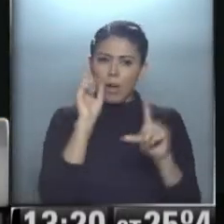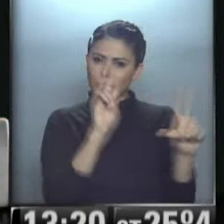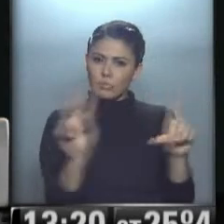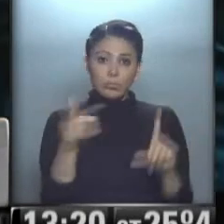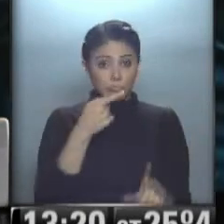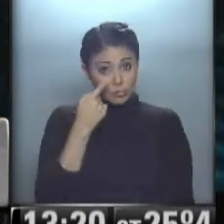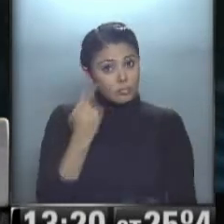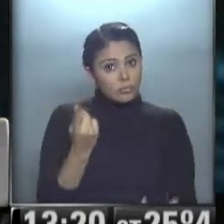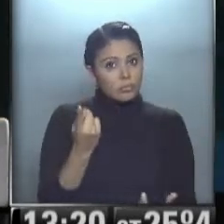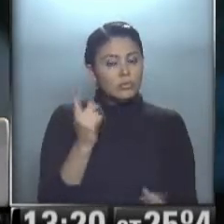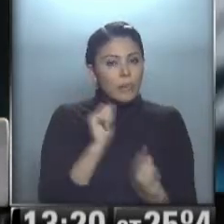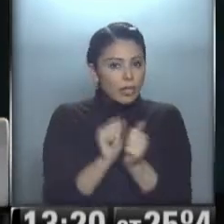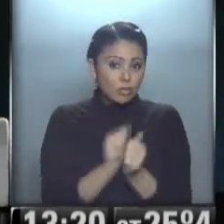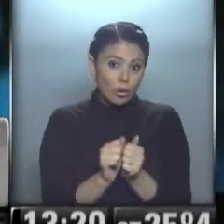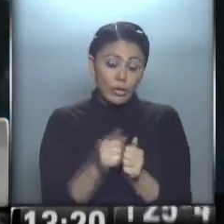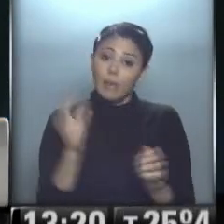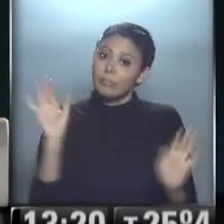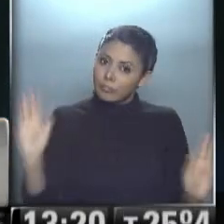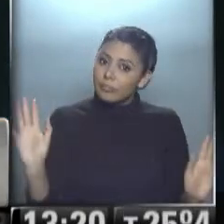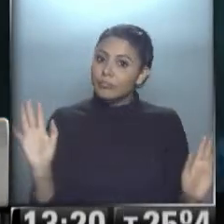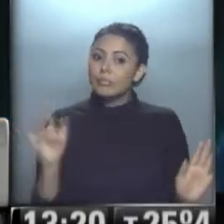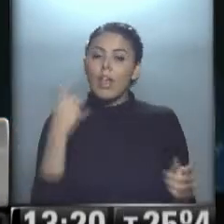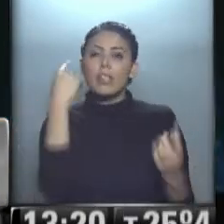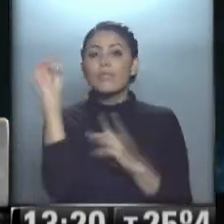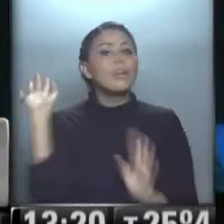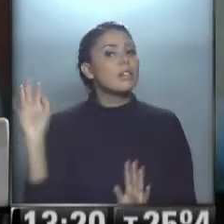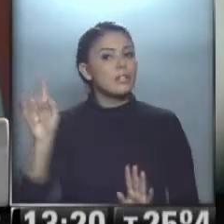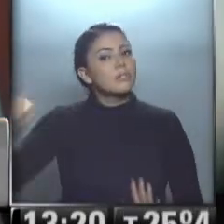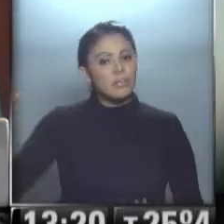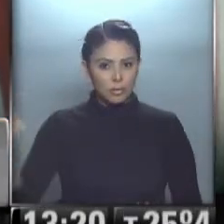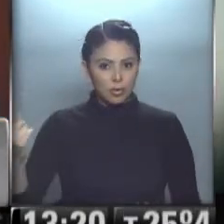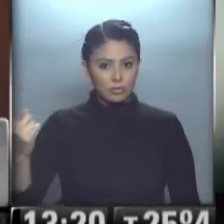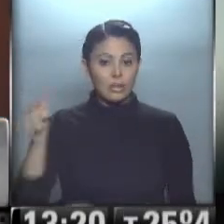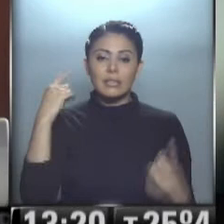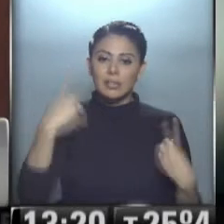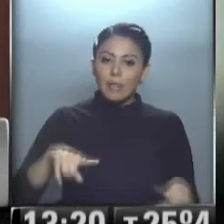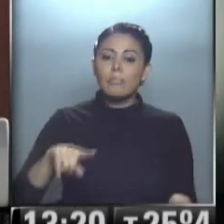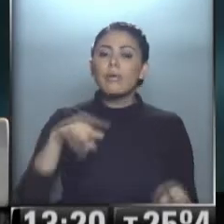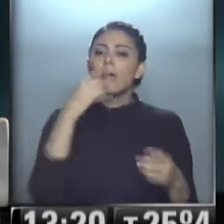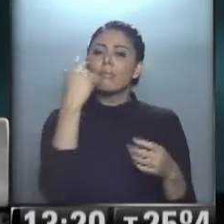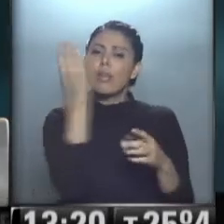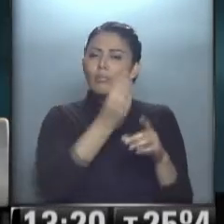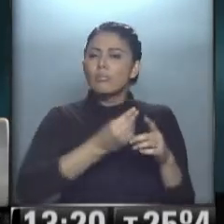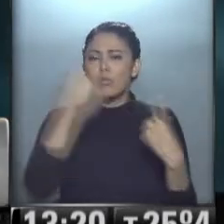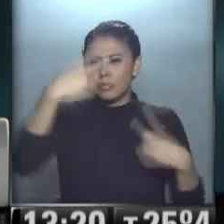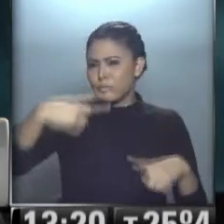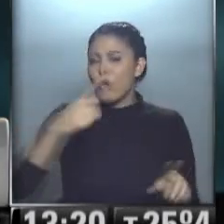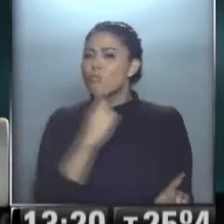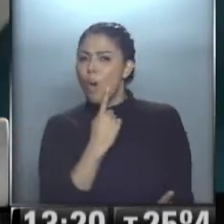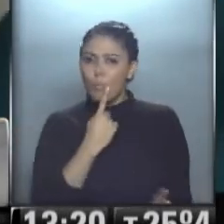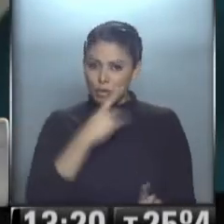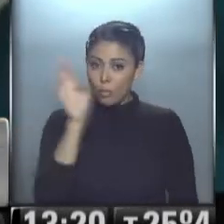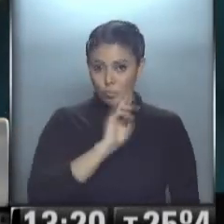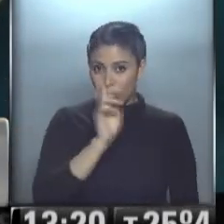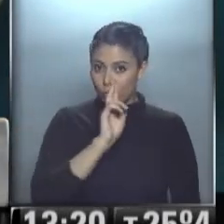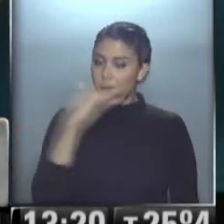atractiva la historia osada como siempre un poco convencional que presenta verónica chen hay un poco de manga anime y también mucho de suspenso con una